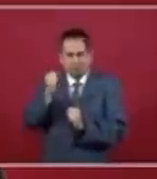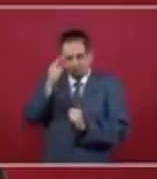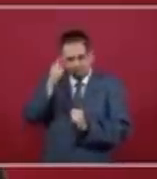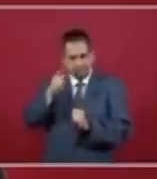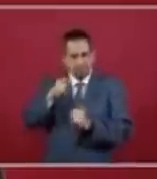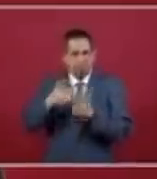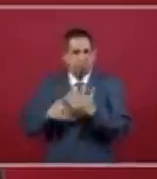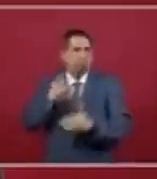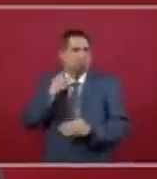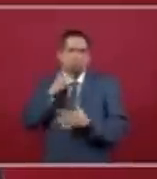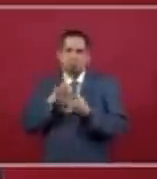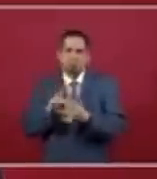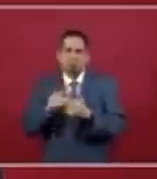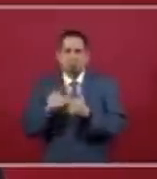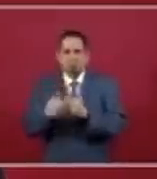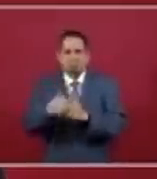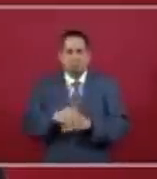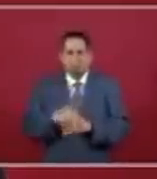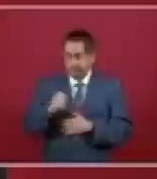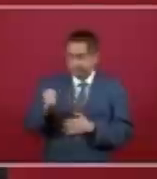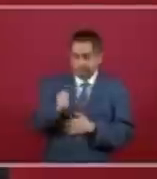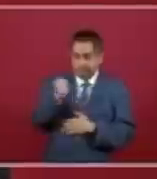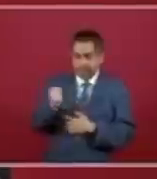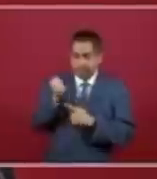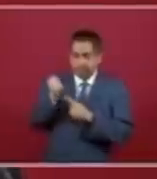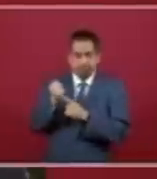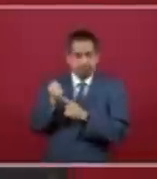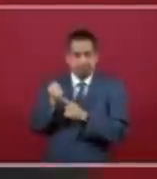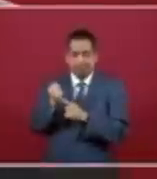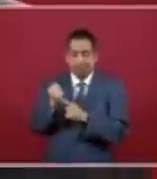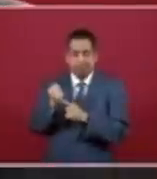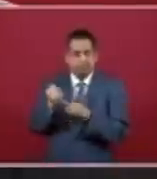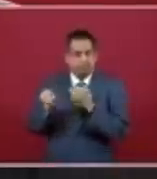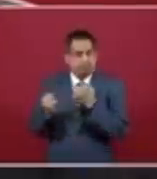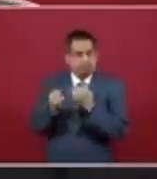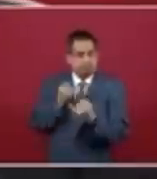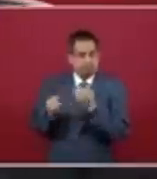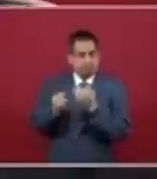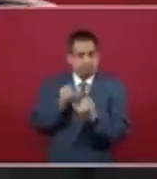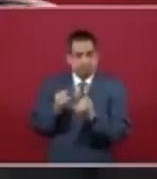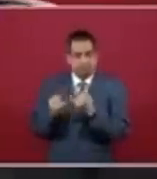política. La fortuna es la suerte.